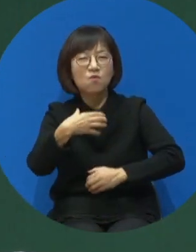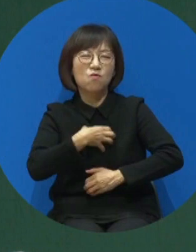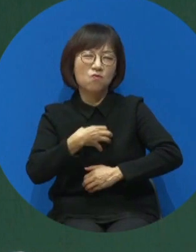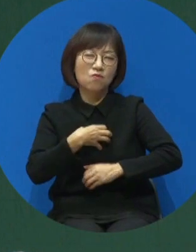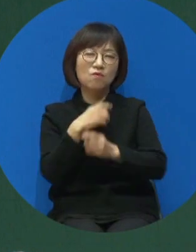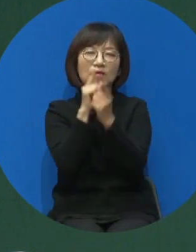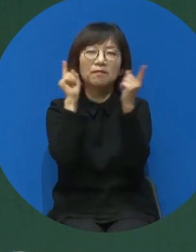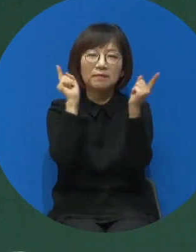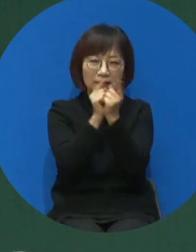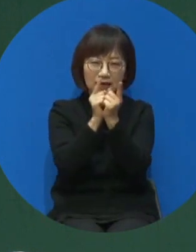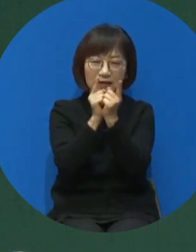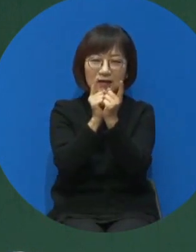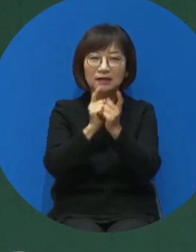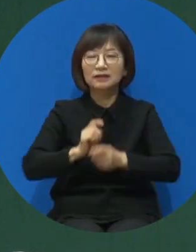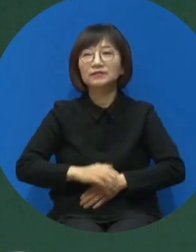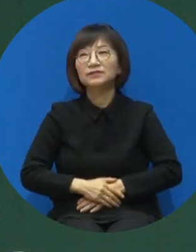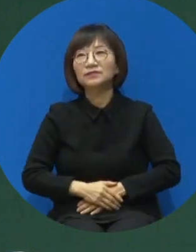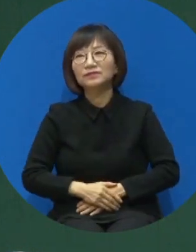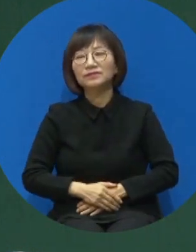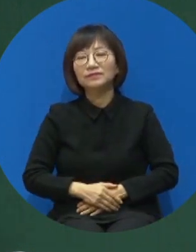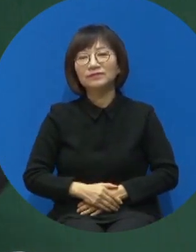problemas y vienen las crisis